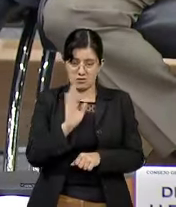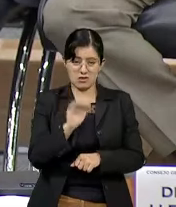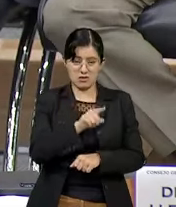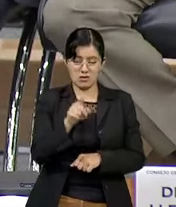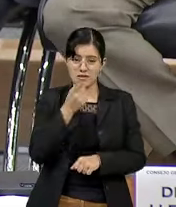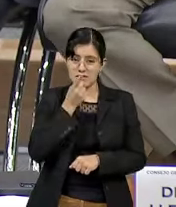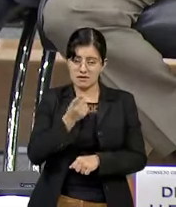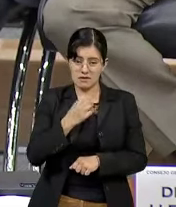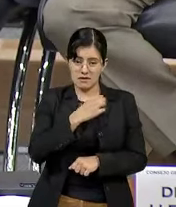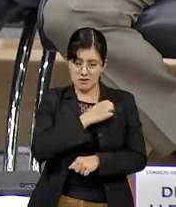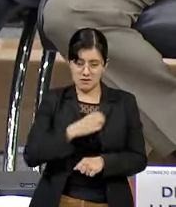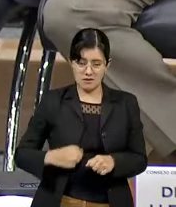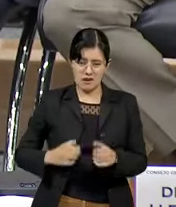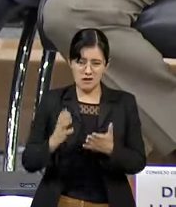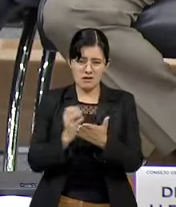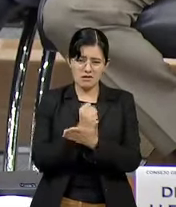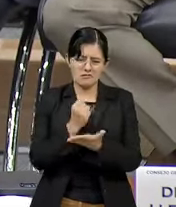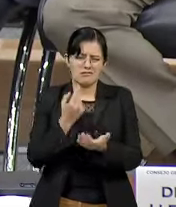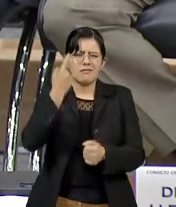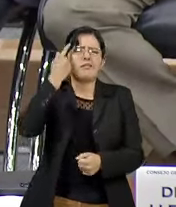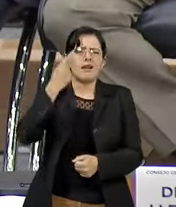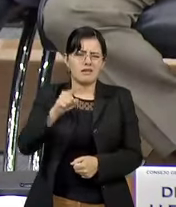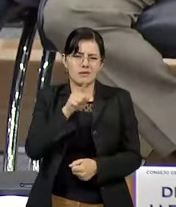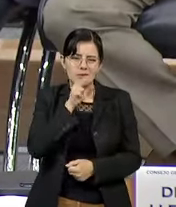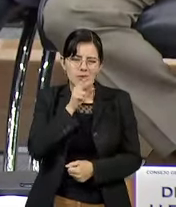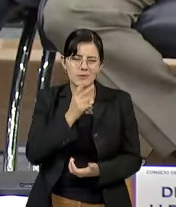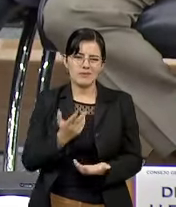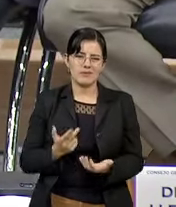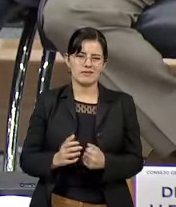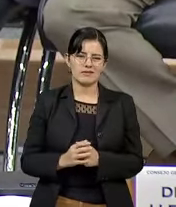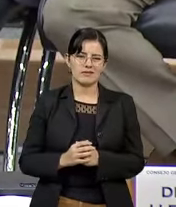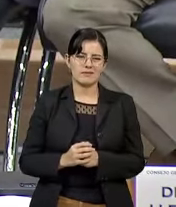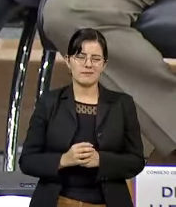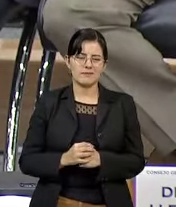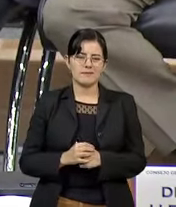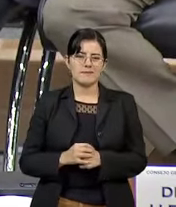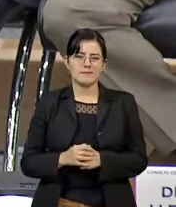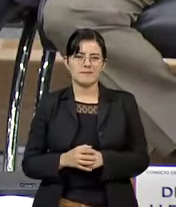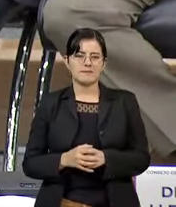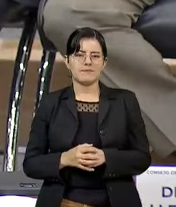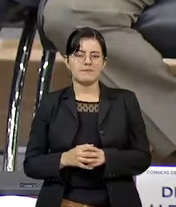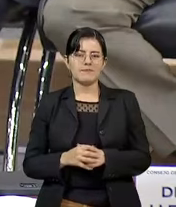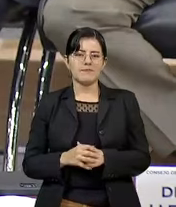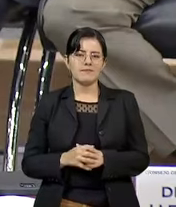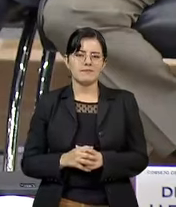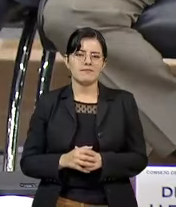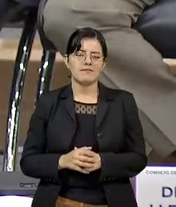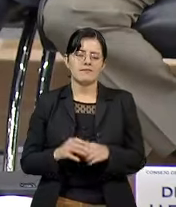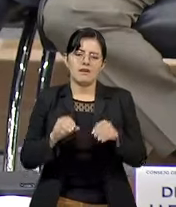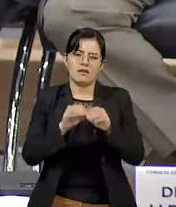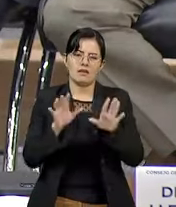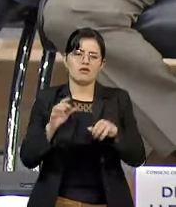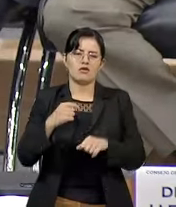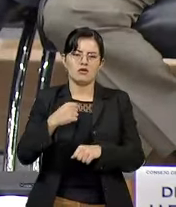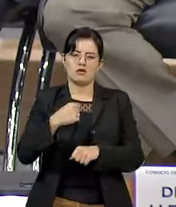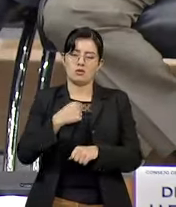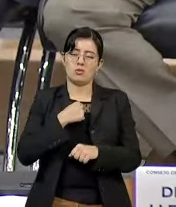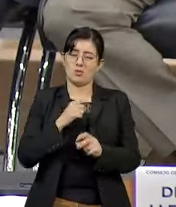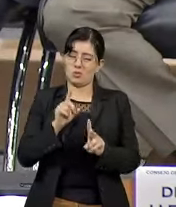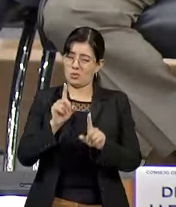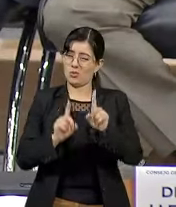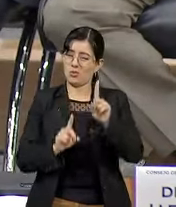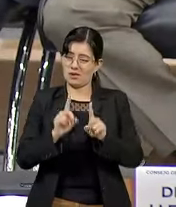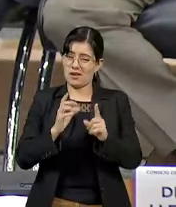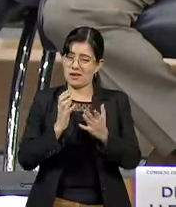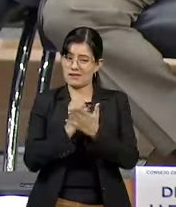su candidata Pues qué les preocupa Qué les preocupa por supuesto que yo tengo mis dudas muy severas de que va a